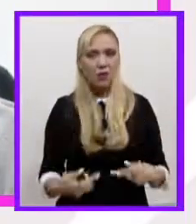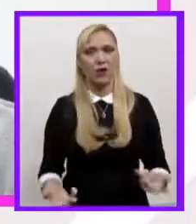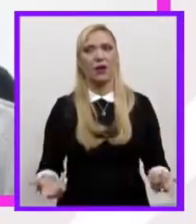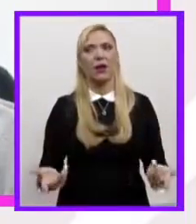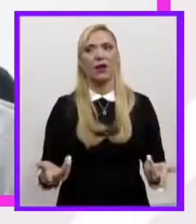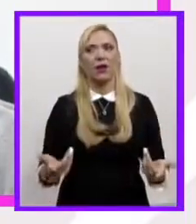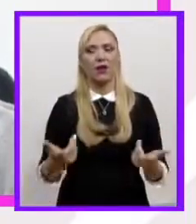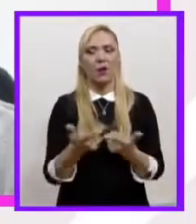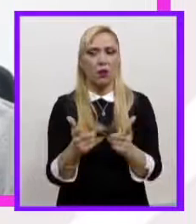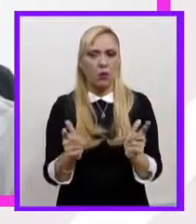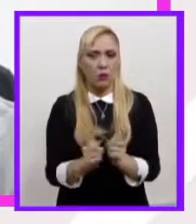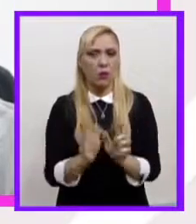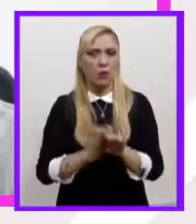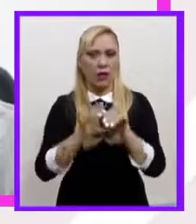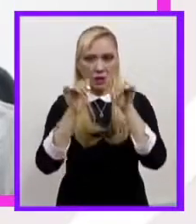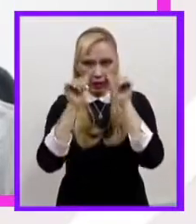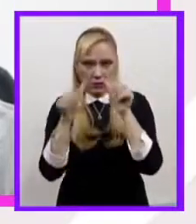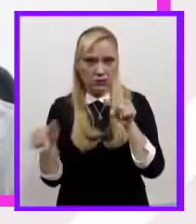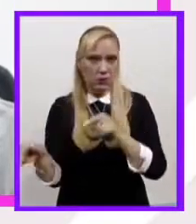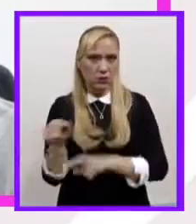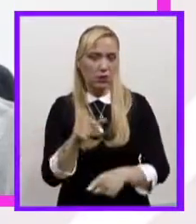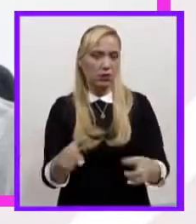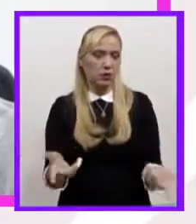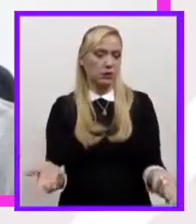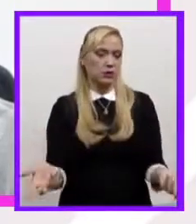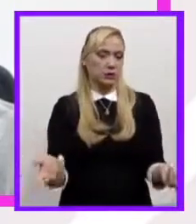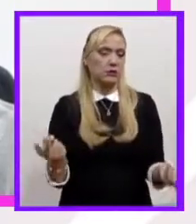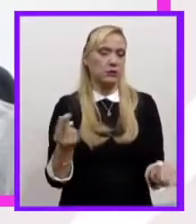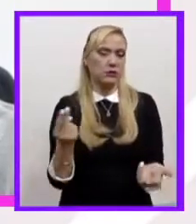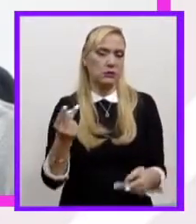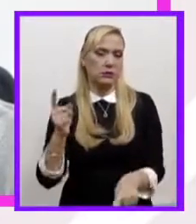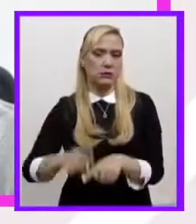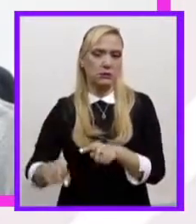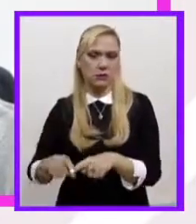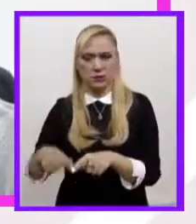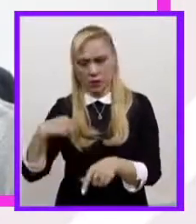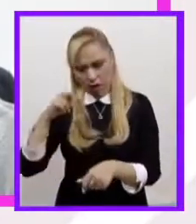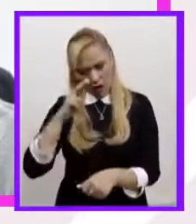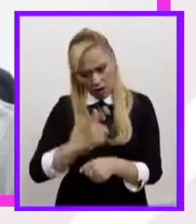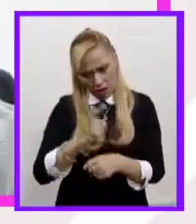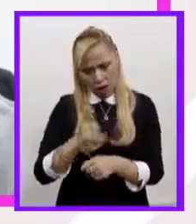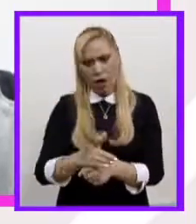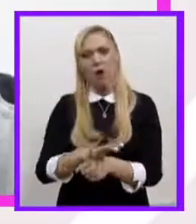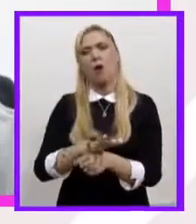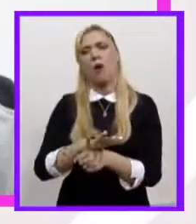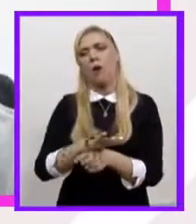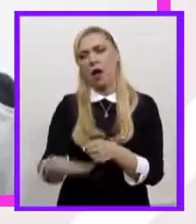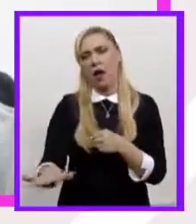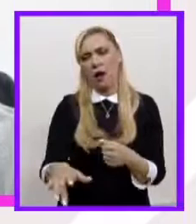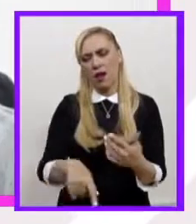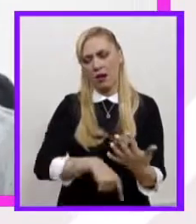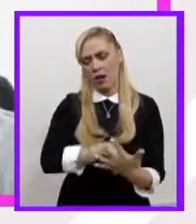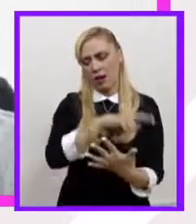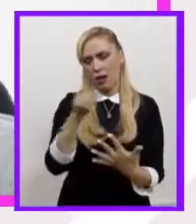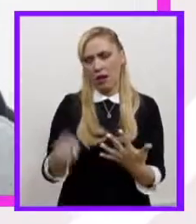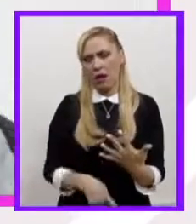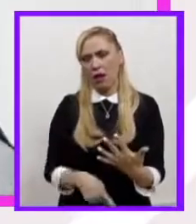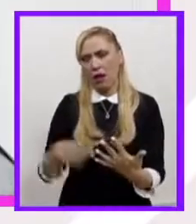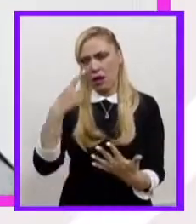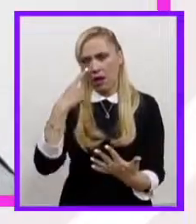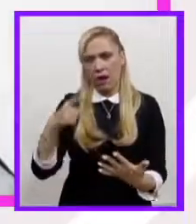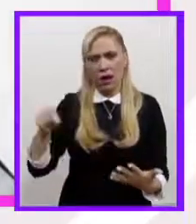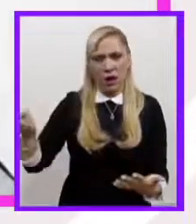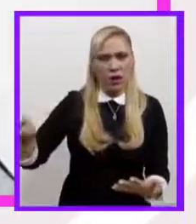atención prioritaria. Quiero comentarte que hemos identificado cuáles son los principales